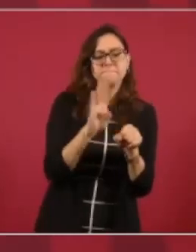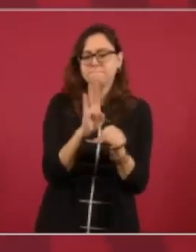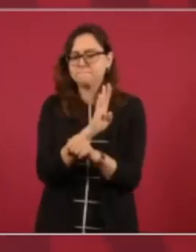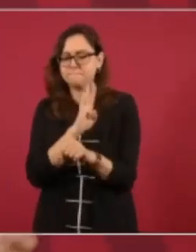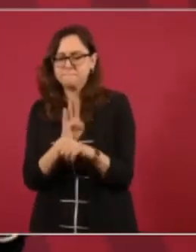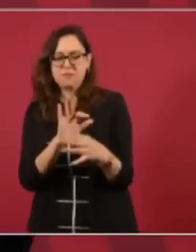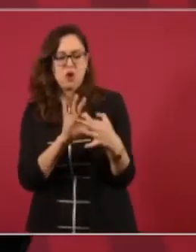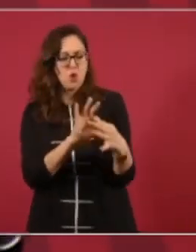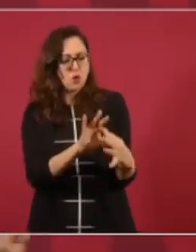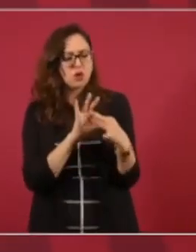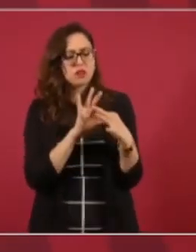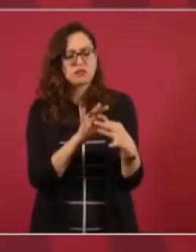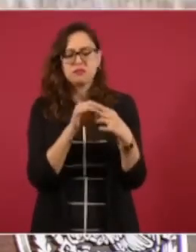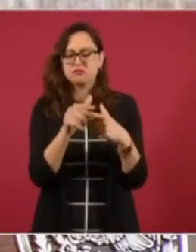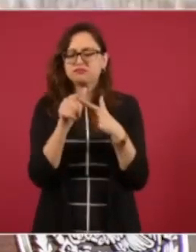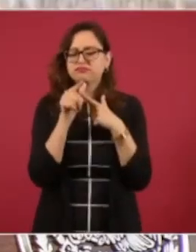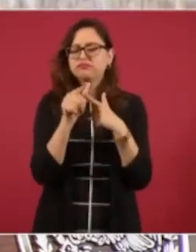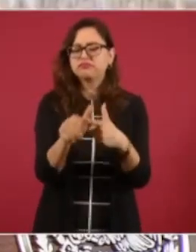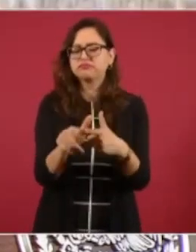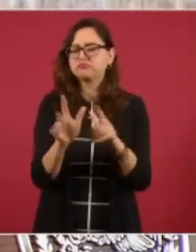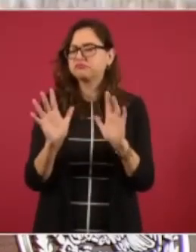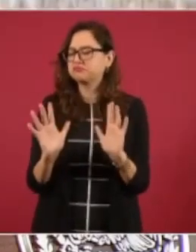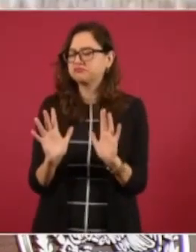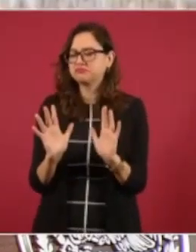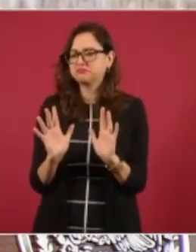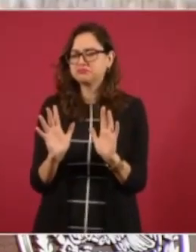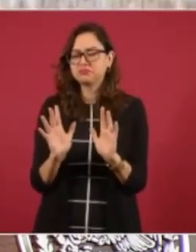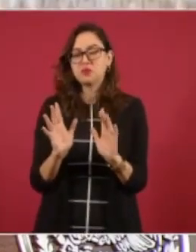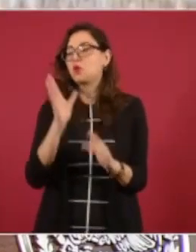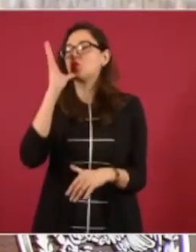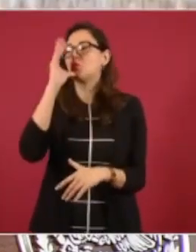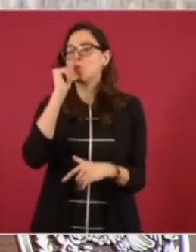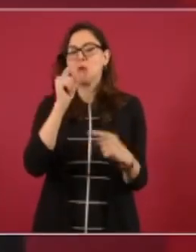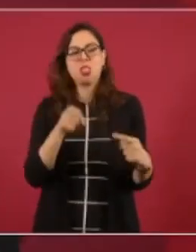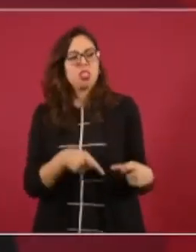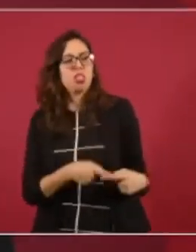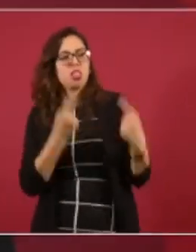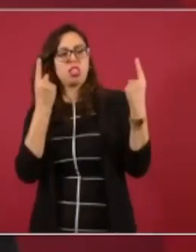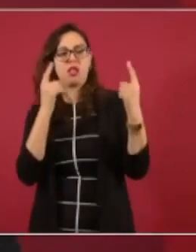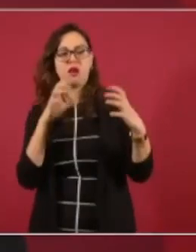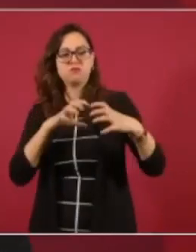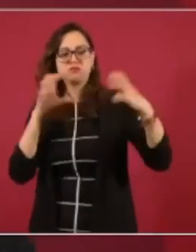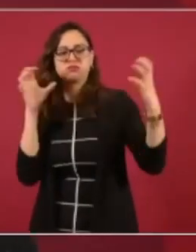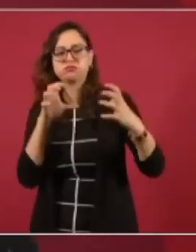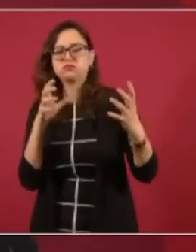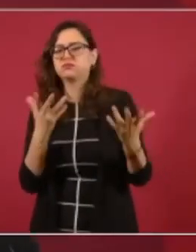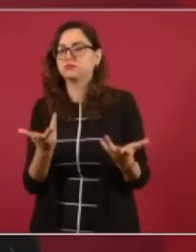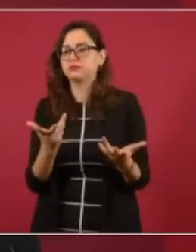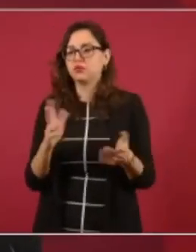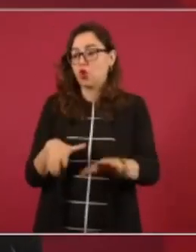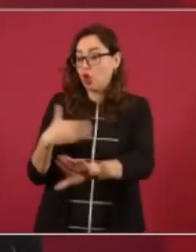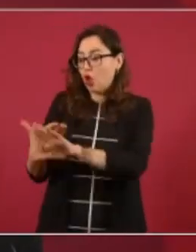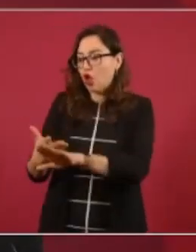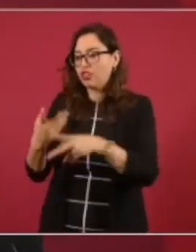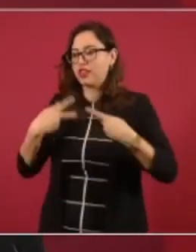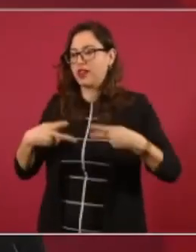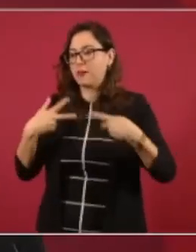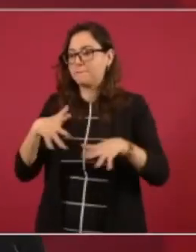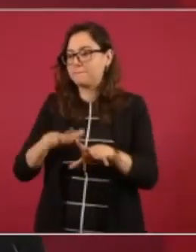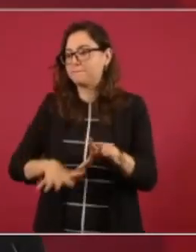No nos podemos pelear porque está de por medio el interés de nuestros pueblos.